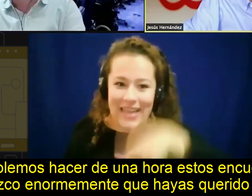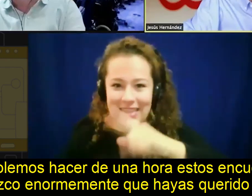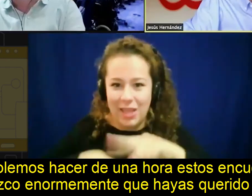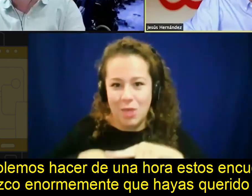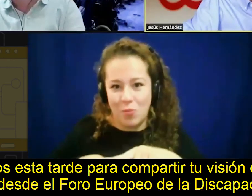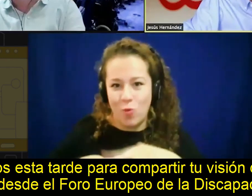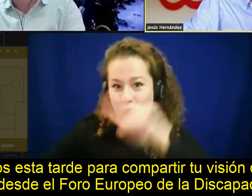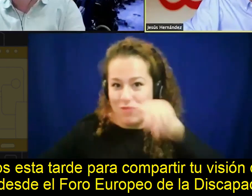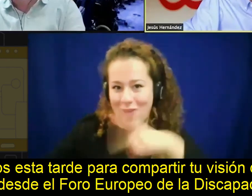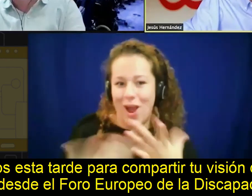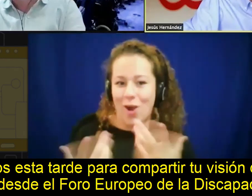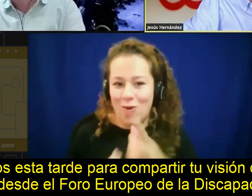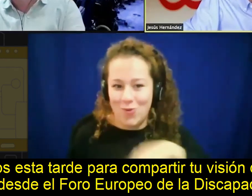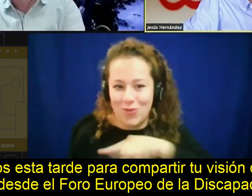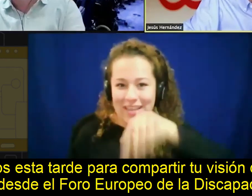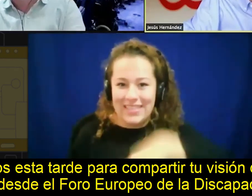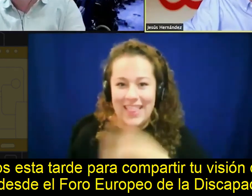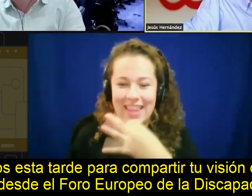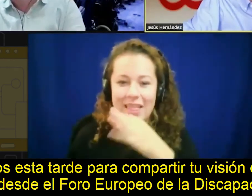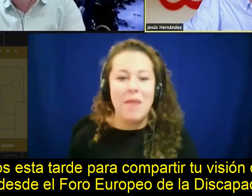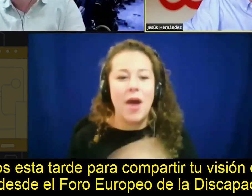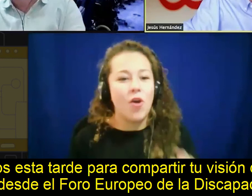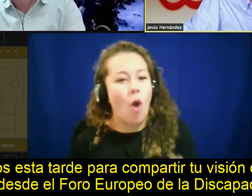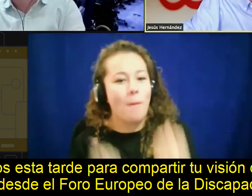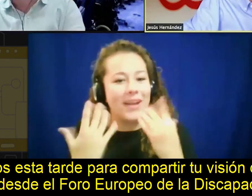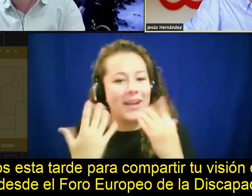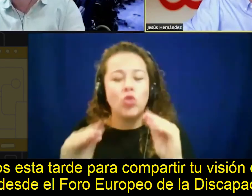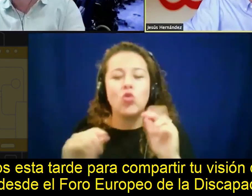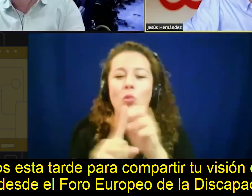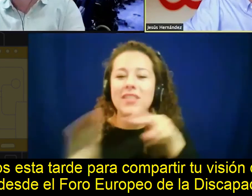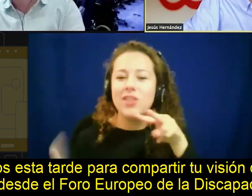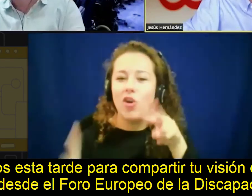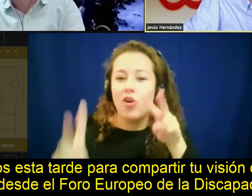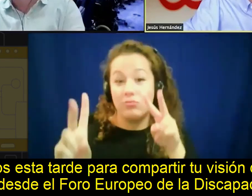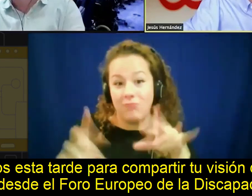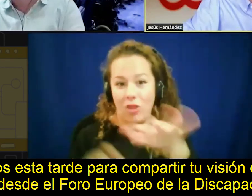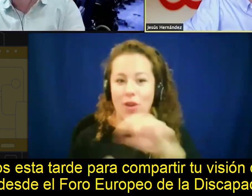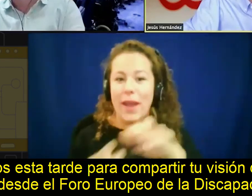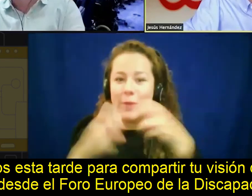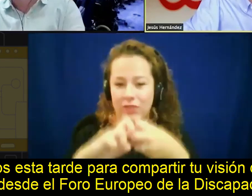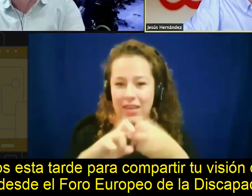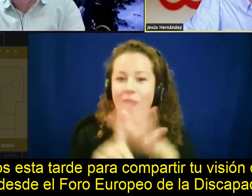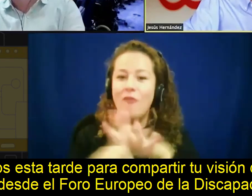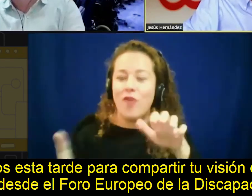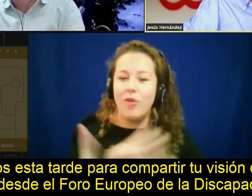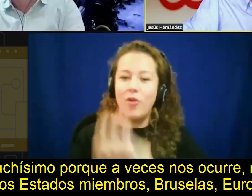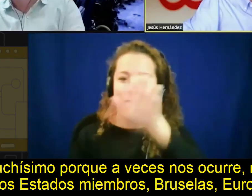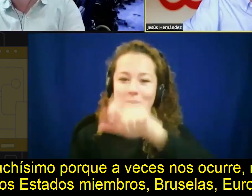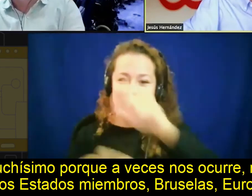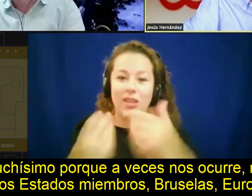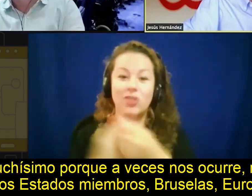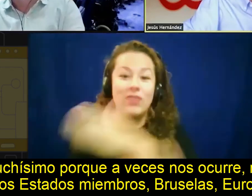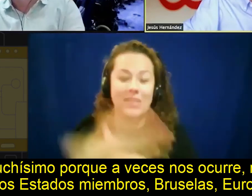nosotros esta tarde para compartir tu visión desde Bruselas, desde el Foro Europeo de Personas con Discapacidad. Nos